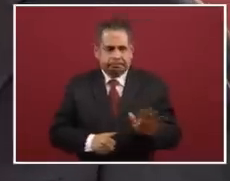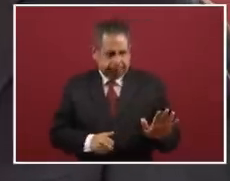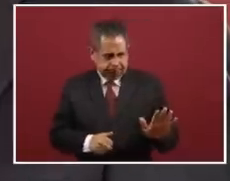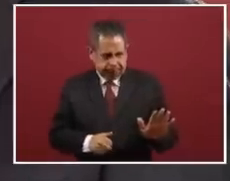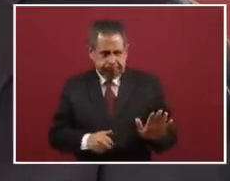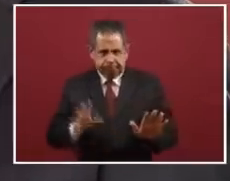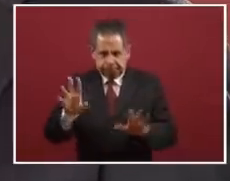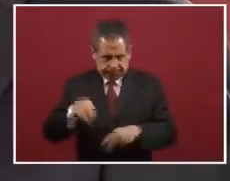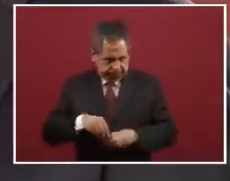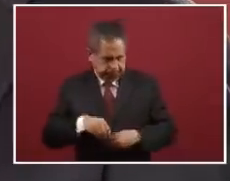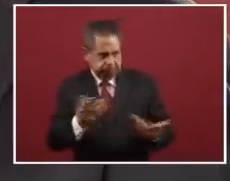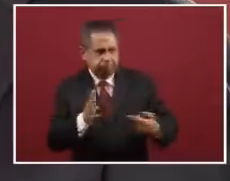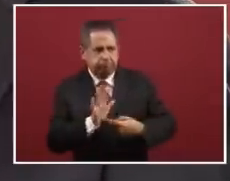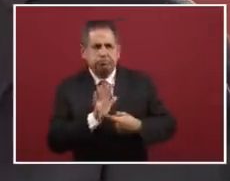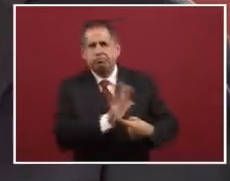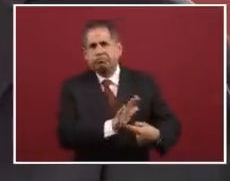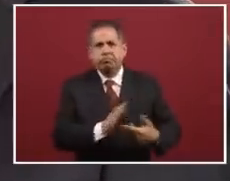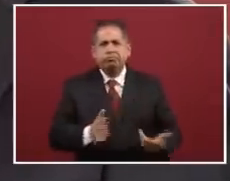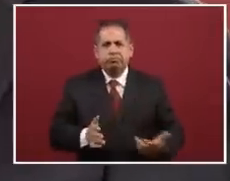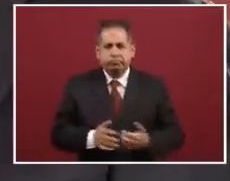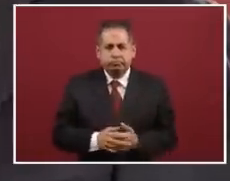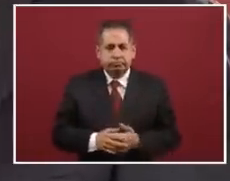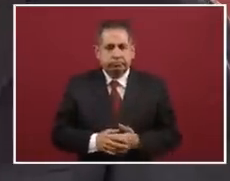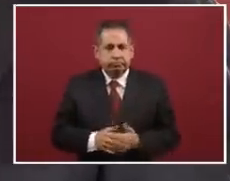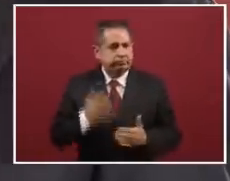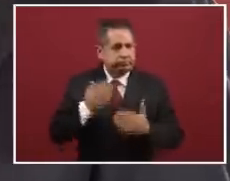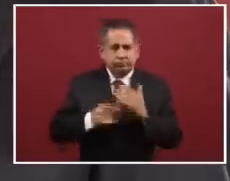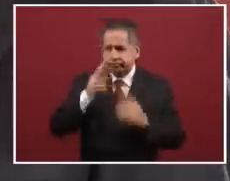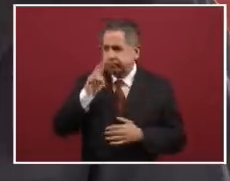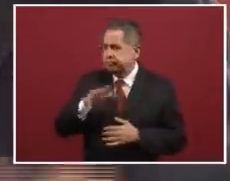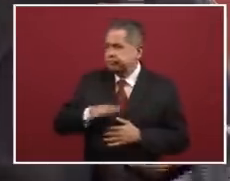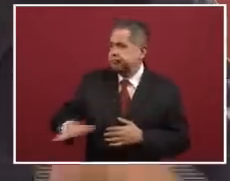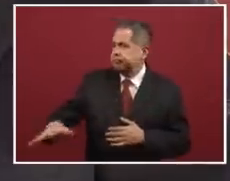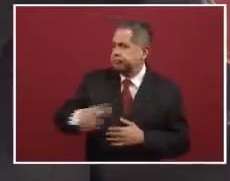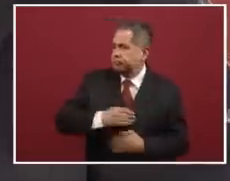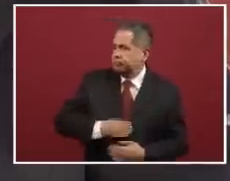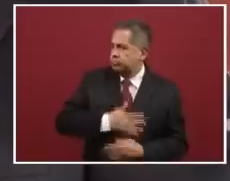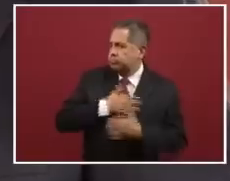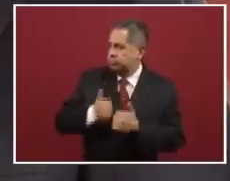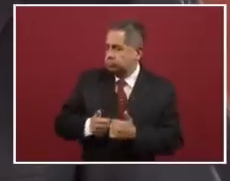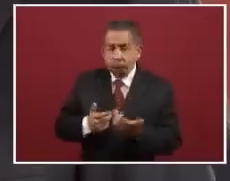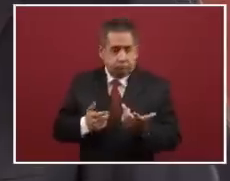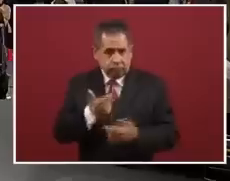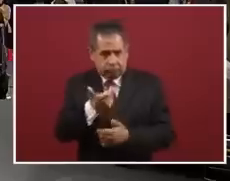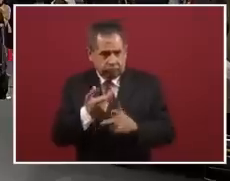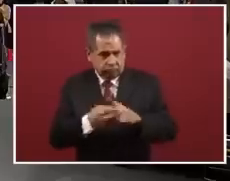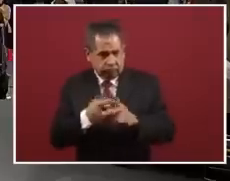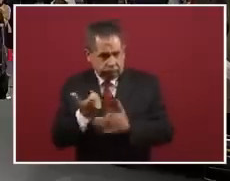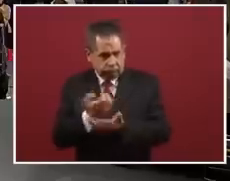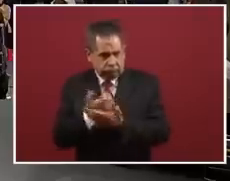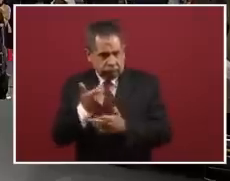Ya no hablemos del bienestar, datos económicos